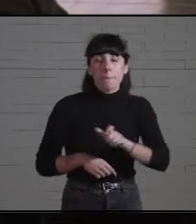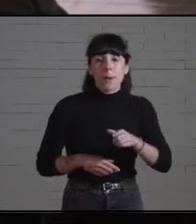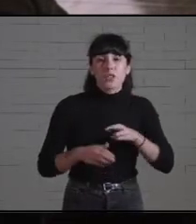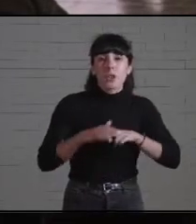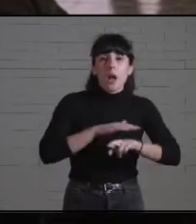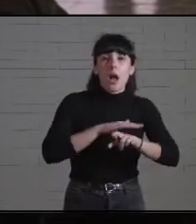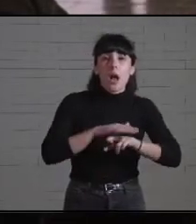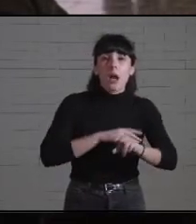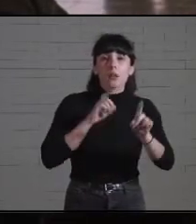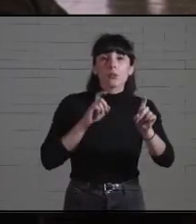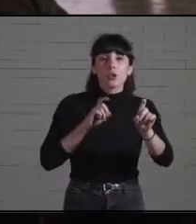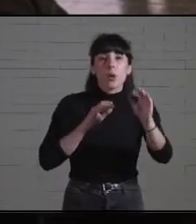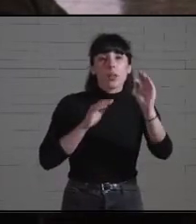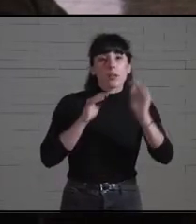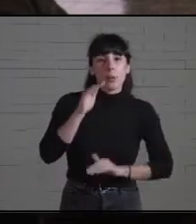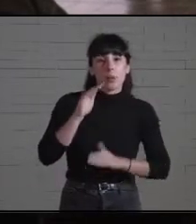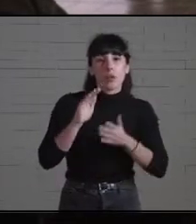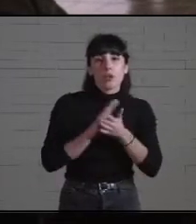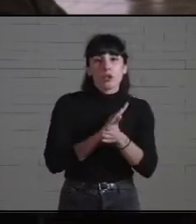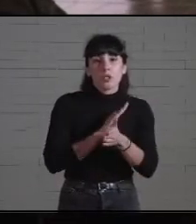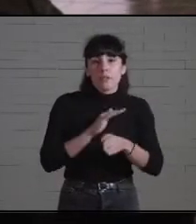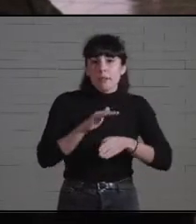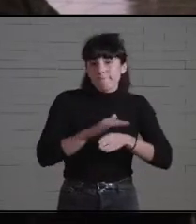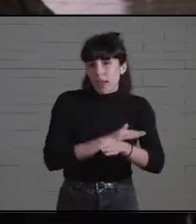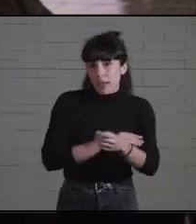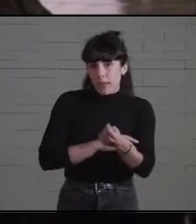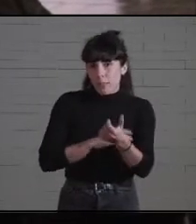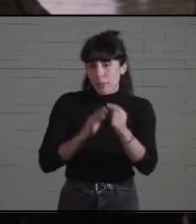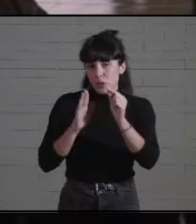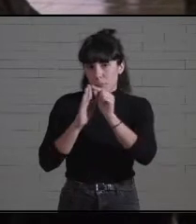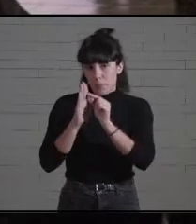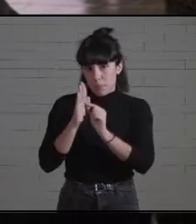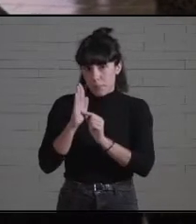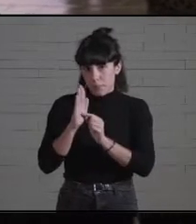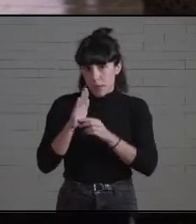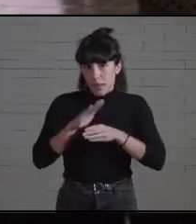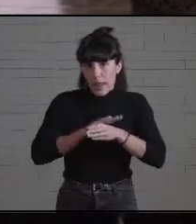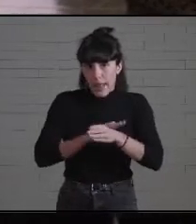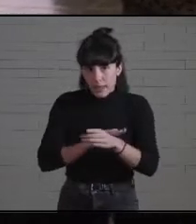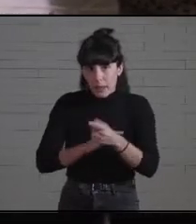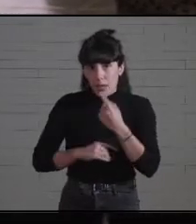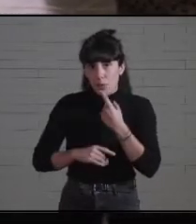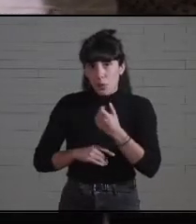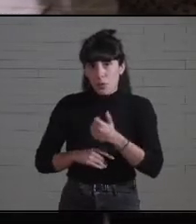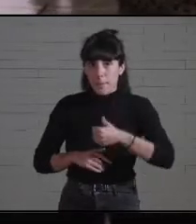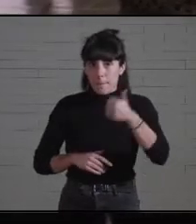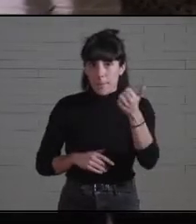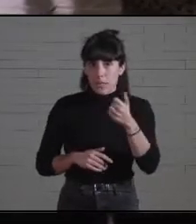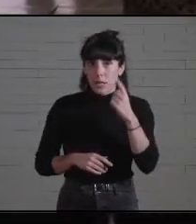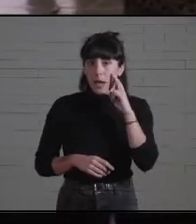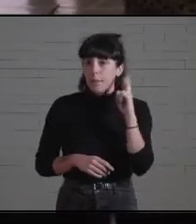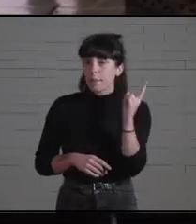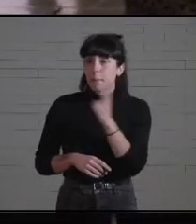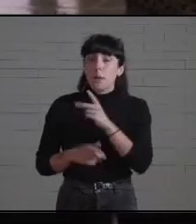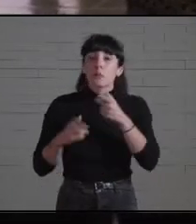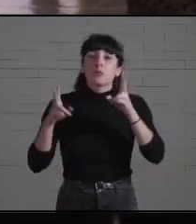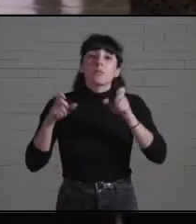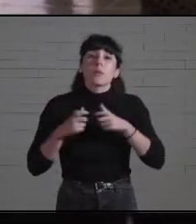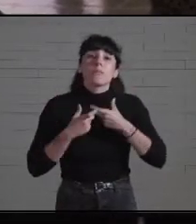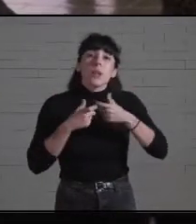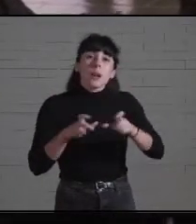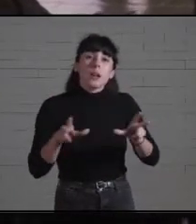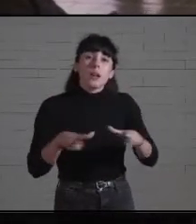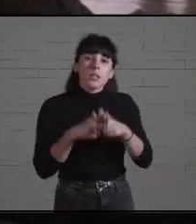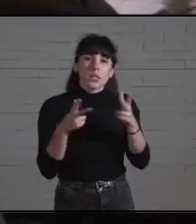a estas medidas, que esto me lo he saltado, perdón. Aquí, aquí aproximamos la clase social con el